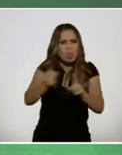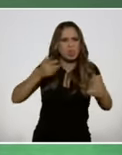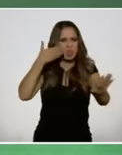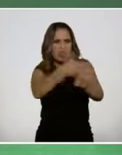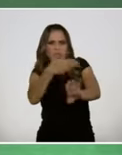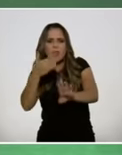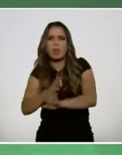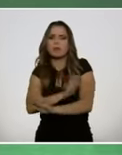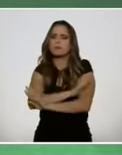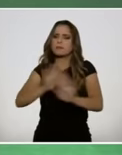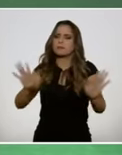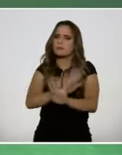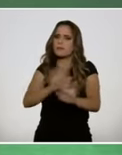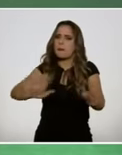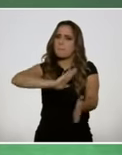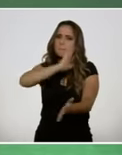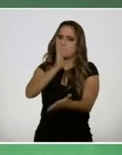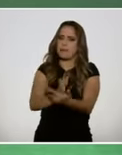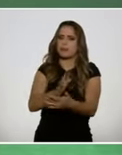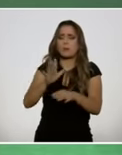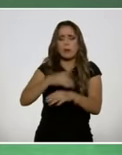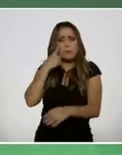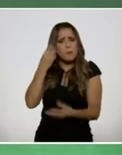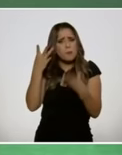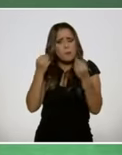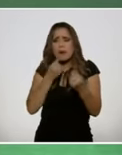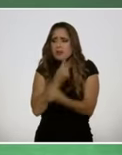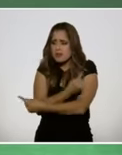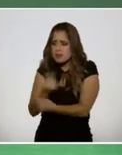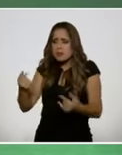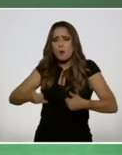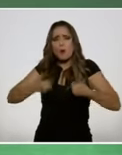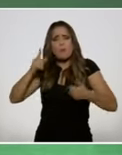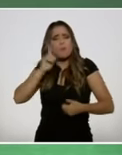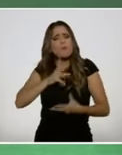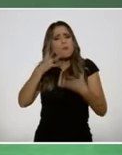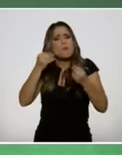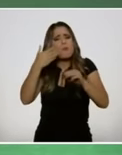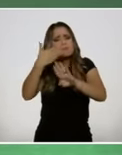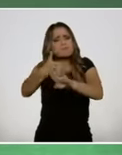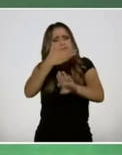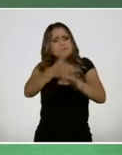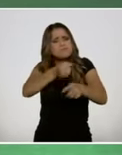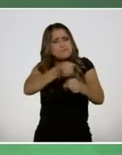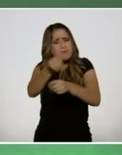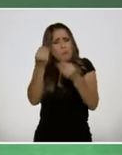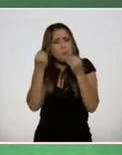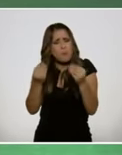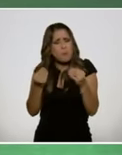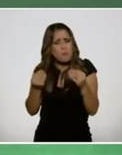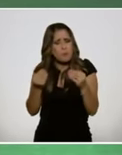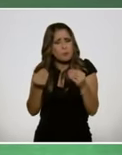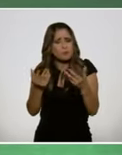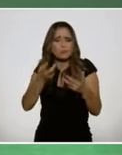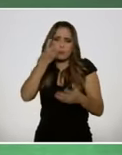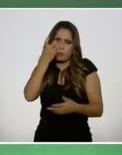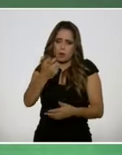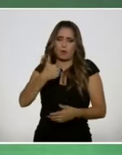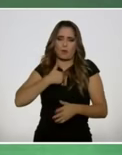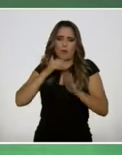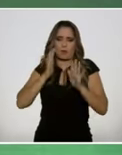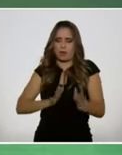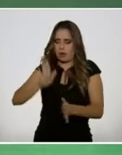muy en especial lo que se da con las niñas, los niños, los jóvenes y las mujeres. Prueba de ello es que hemos hecho precisamente una